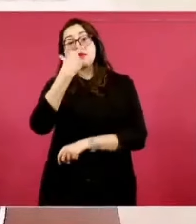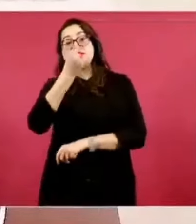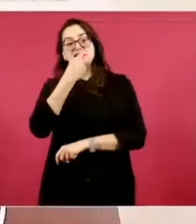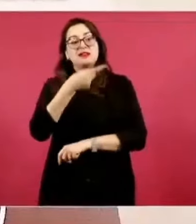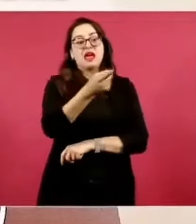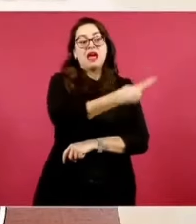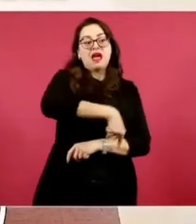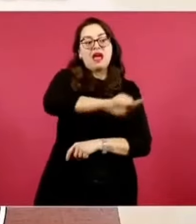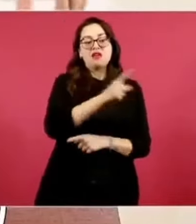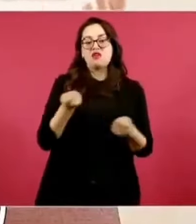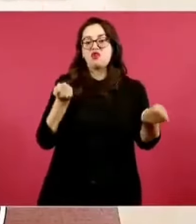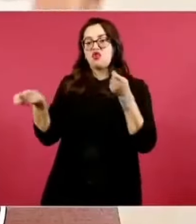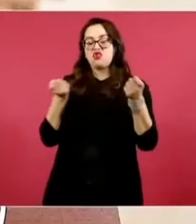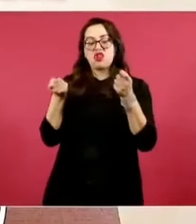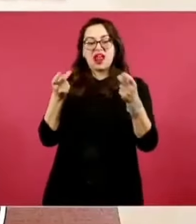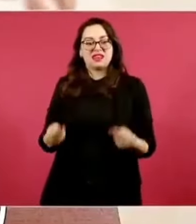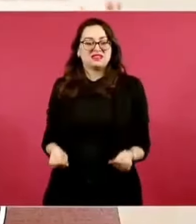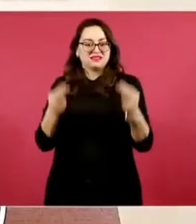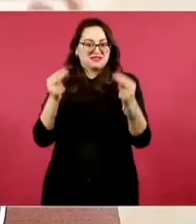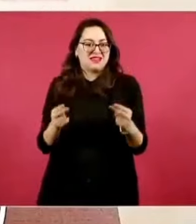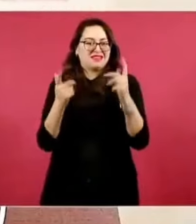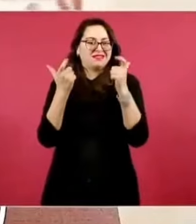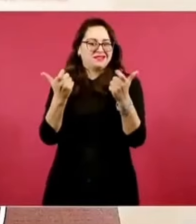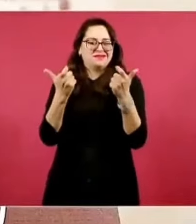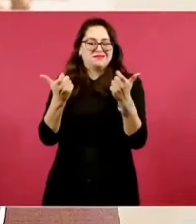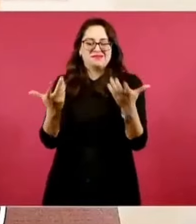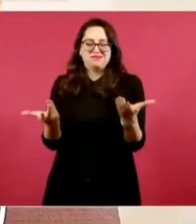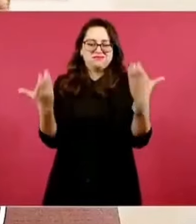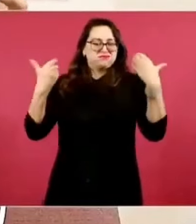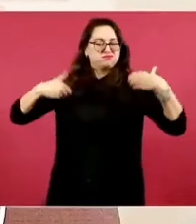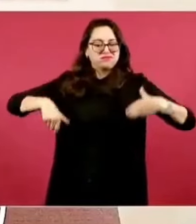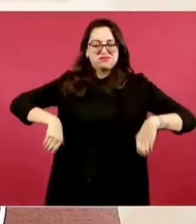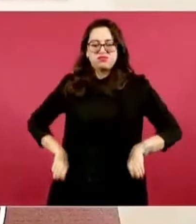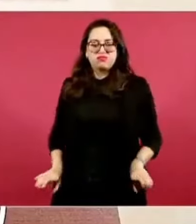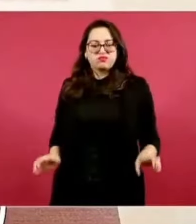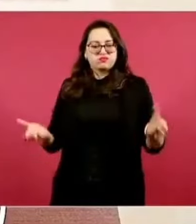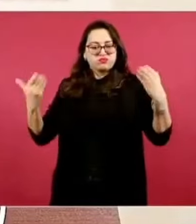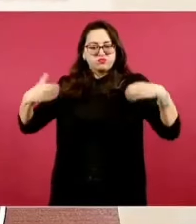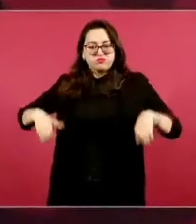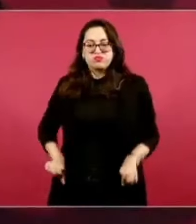medicinas se robaban el dinero de las